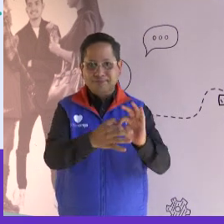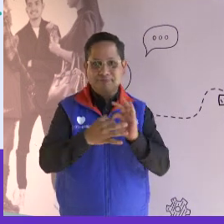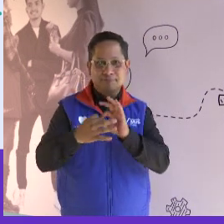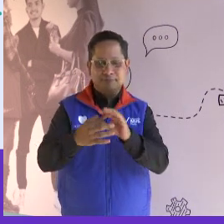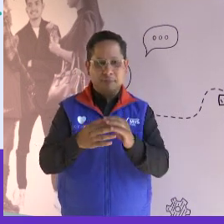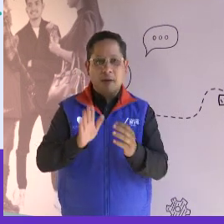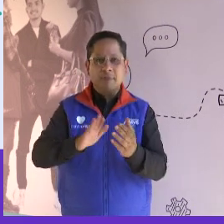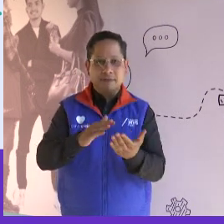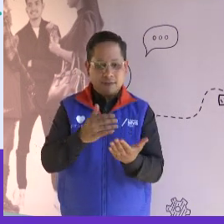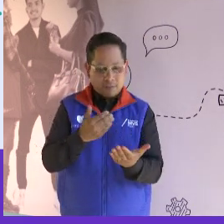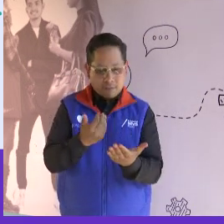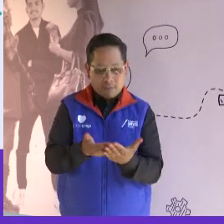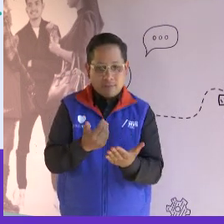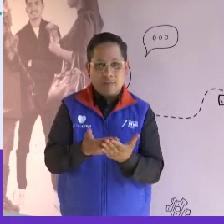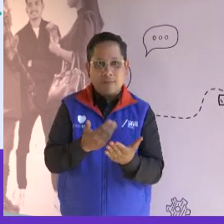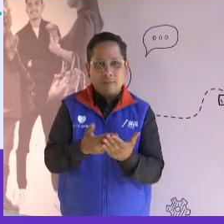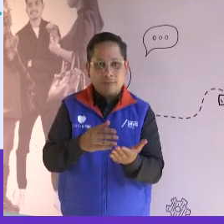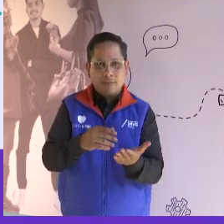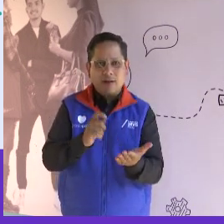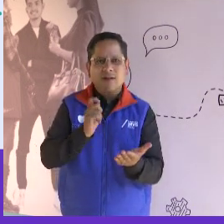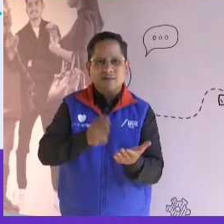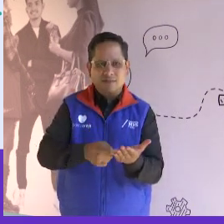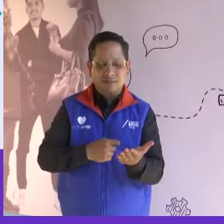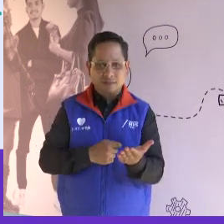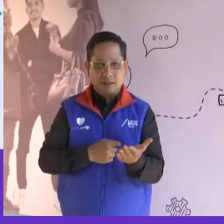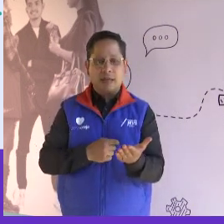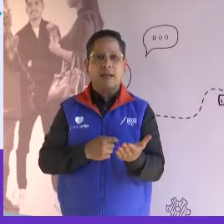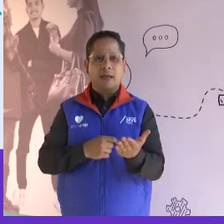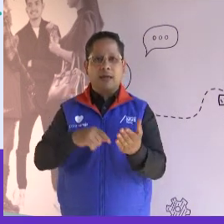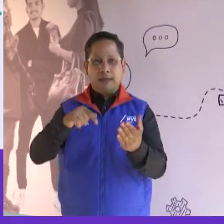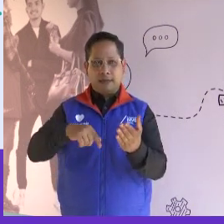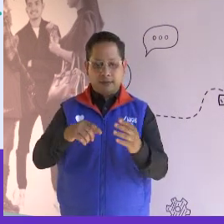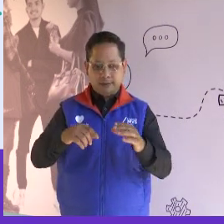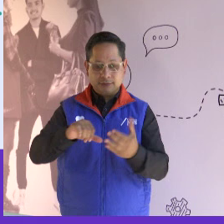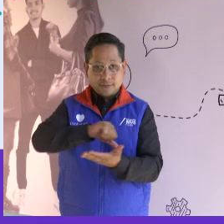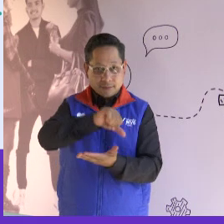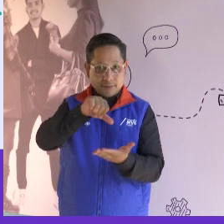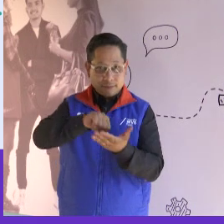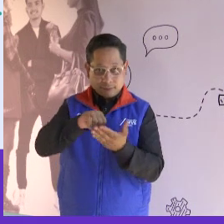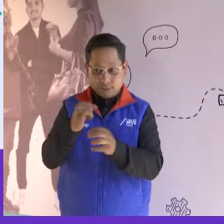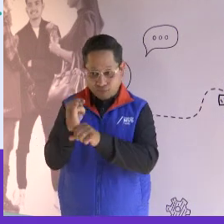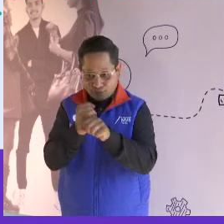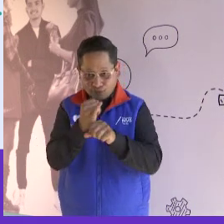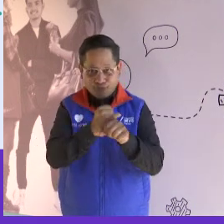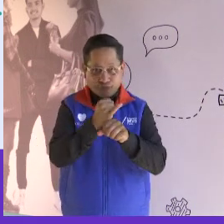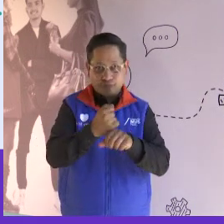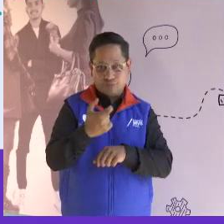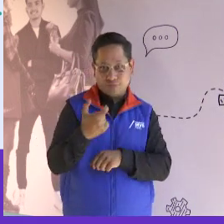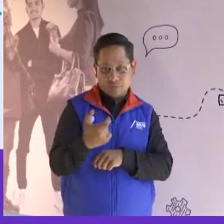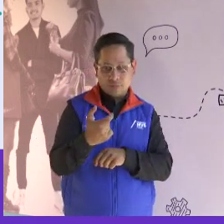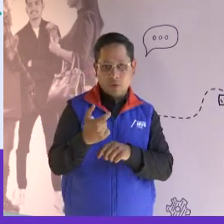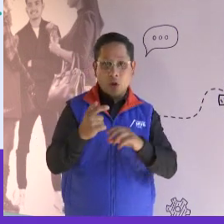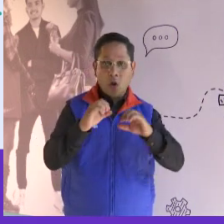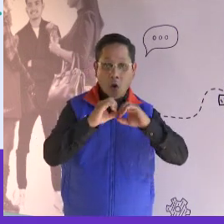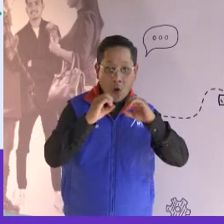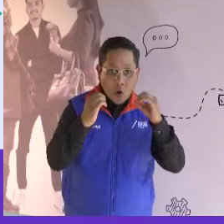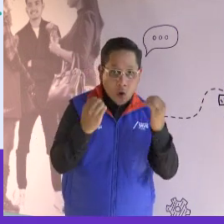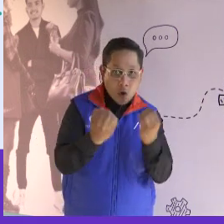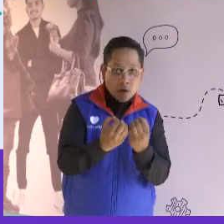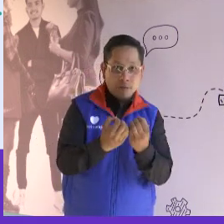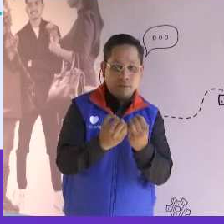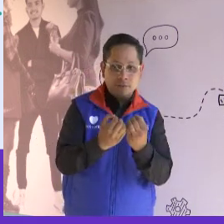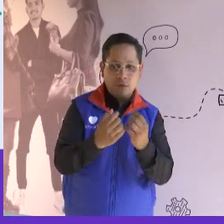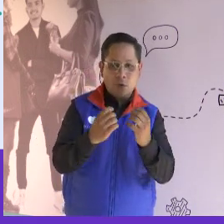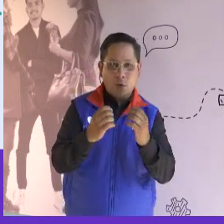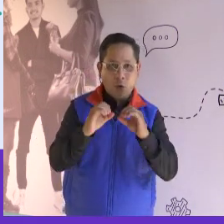Cuentas. Es un proyecto que surge en el Centro de Investigación y Docencia Económicas. Es una organización de